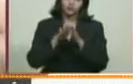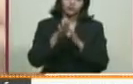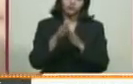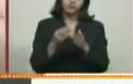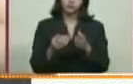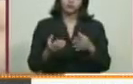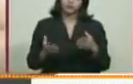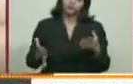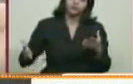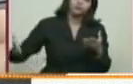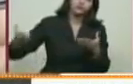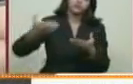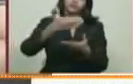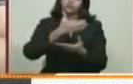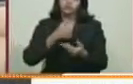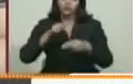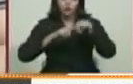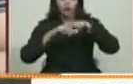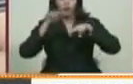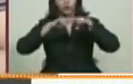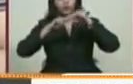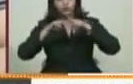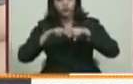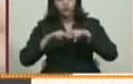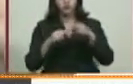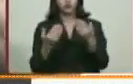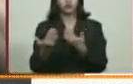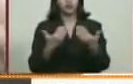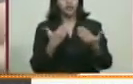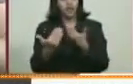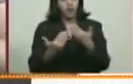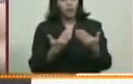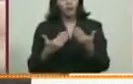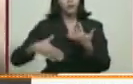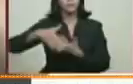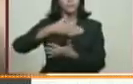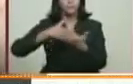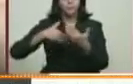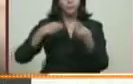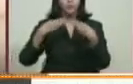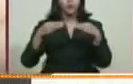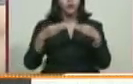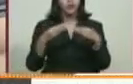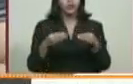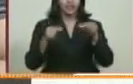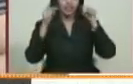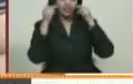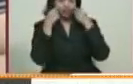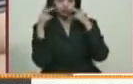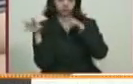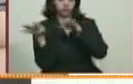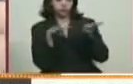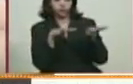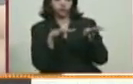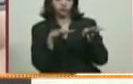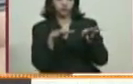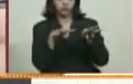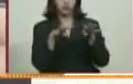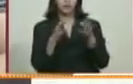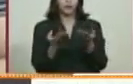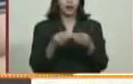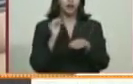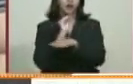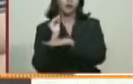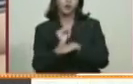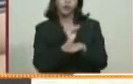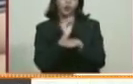reconquista, una reconstrucción del tejido de la convivencia pública, y que este hecho sea una alerta, una gran señal para protegernos,